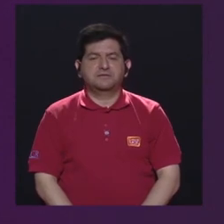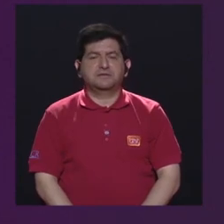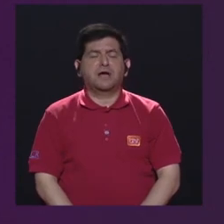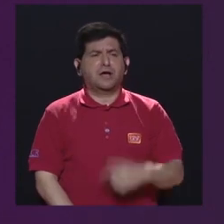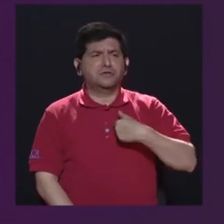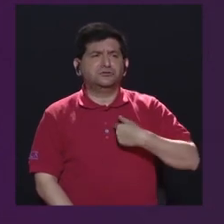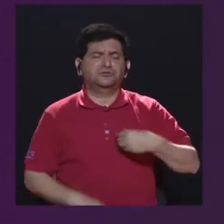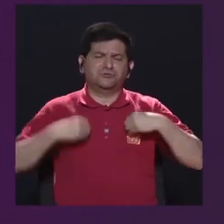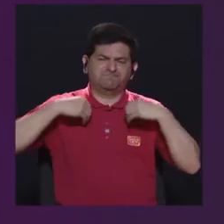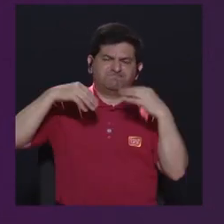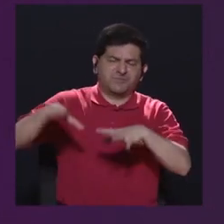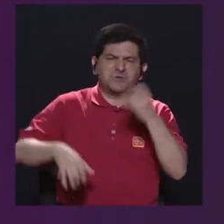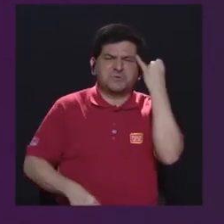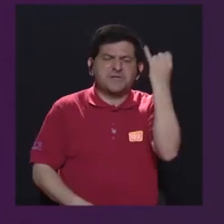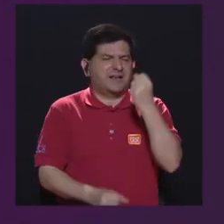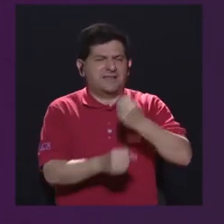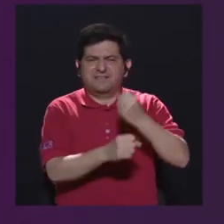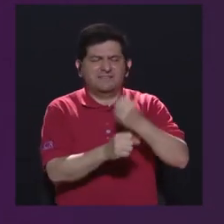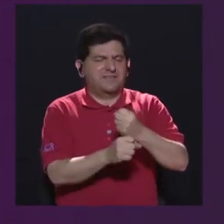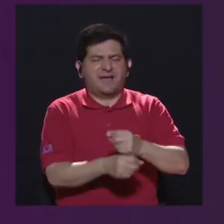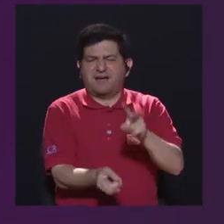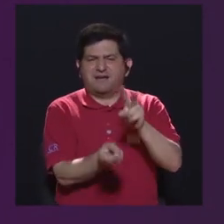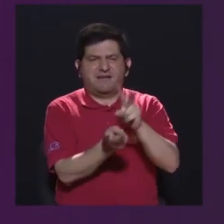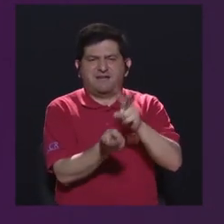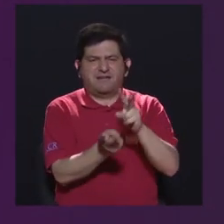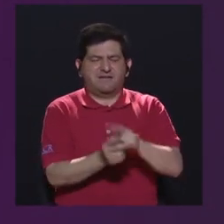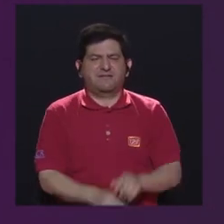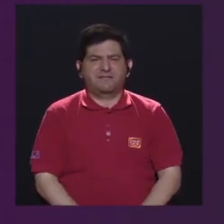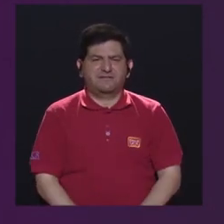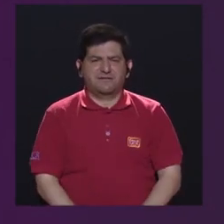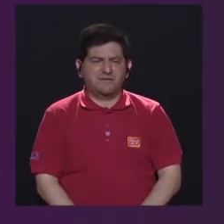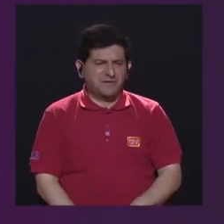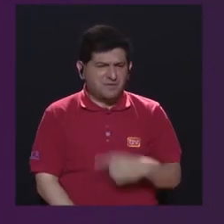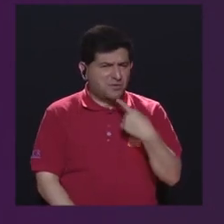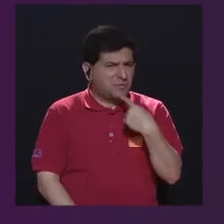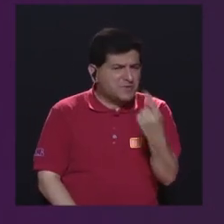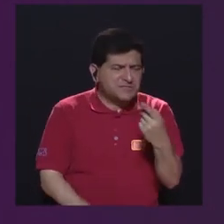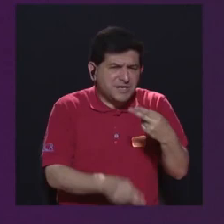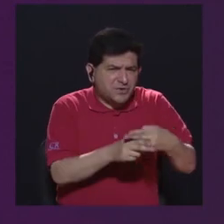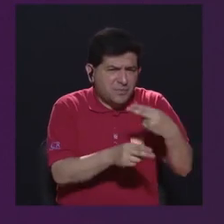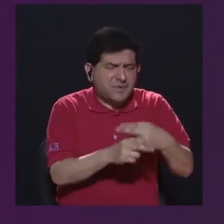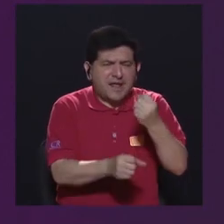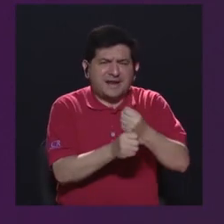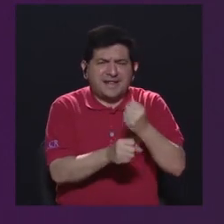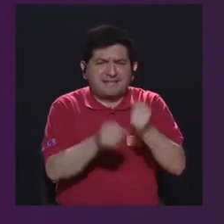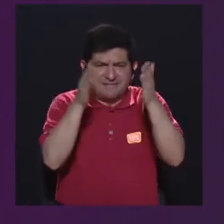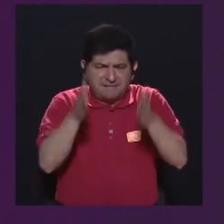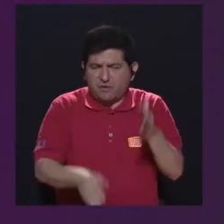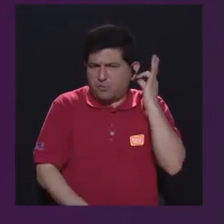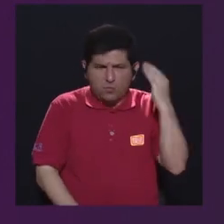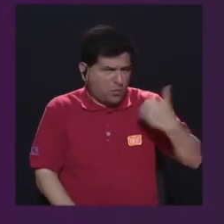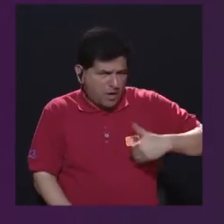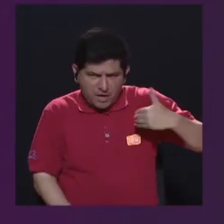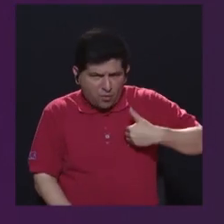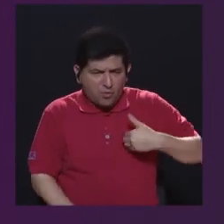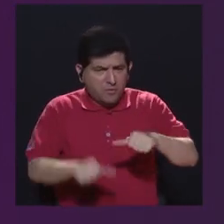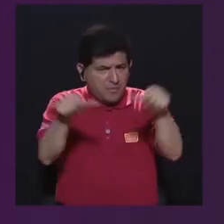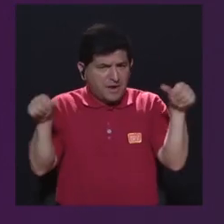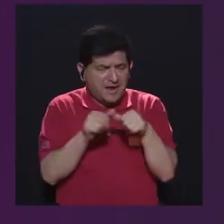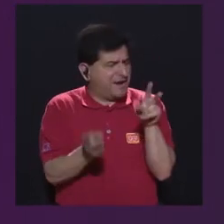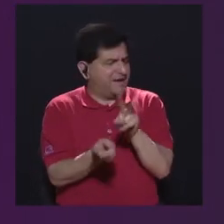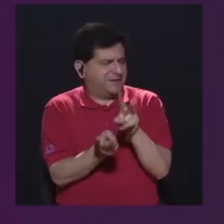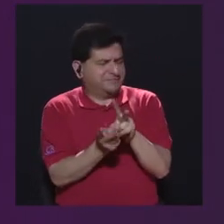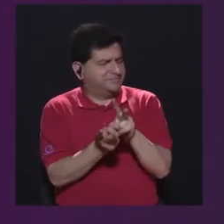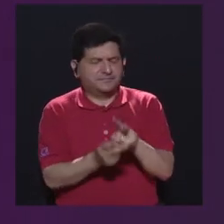la idea del trabajo sexual y del enunciarse del trabajador sexual o la trabajadora sexual, sino más bien como un poco